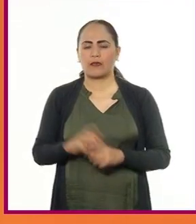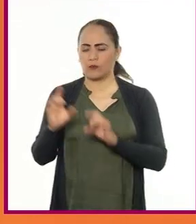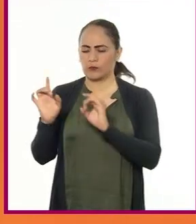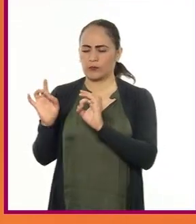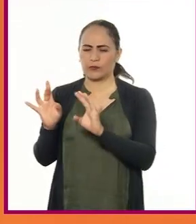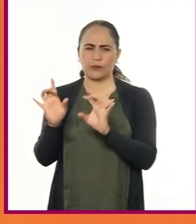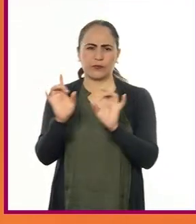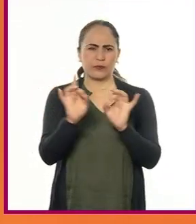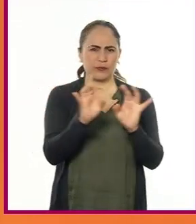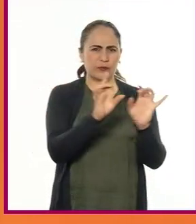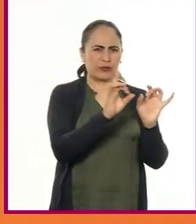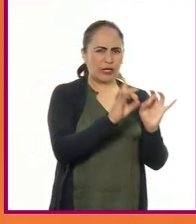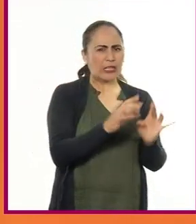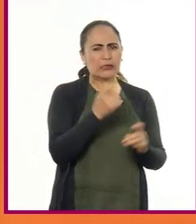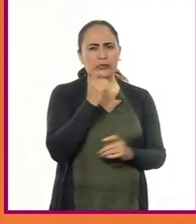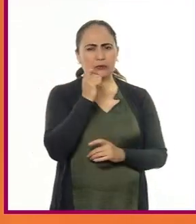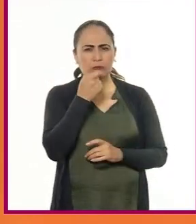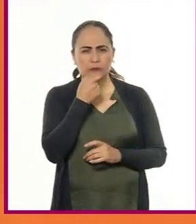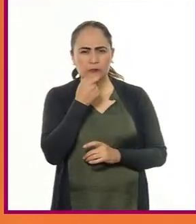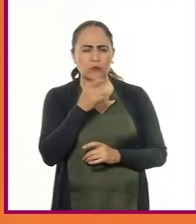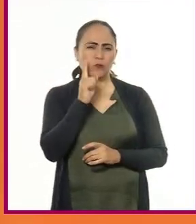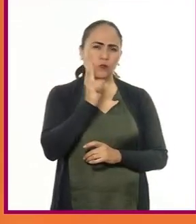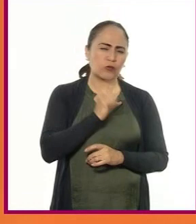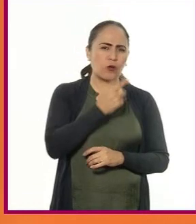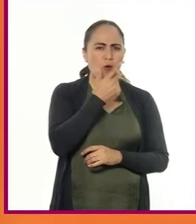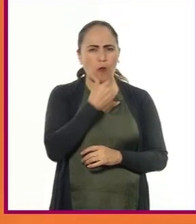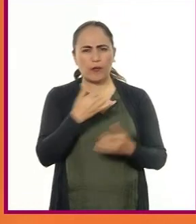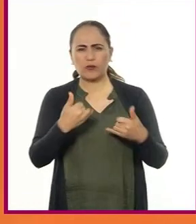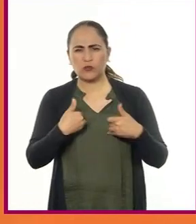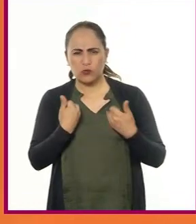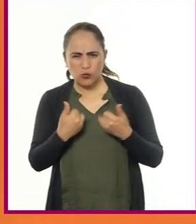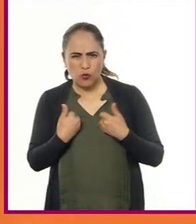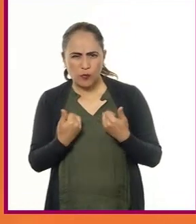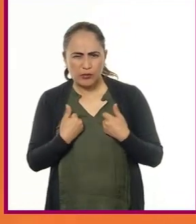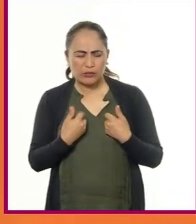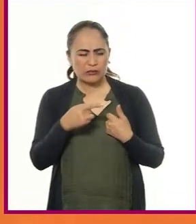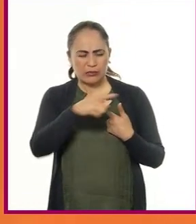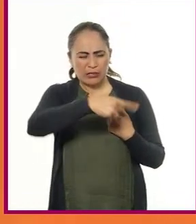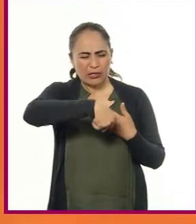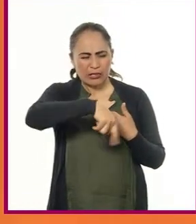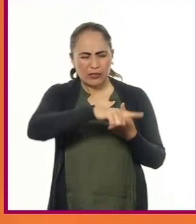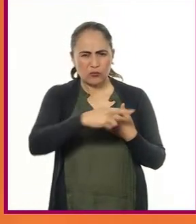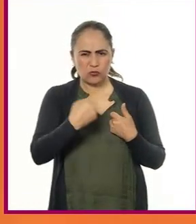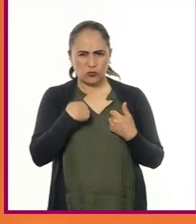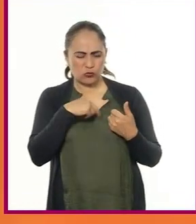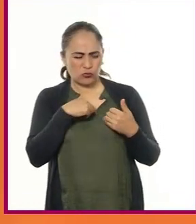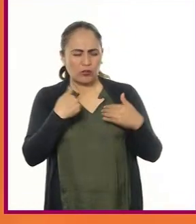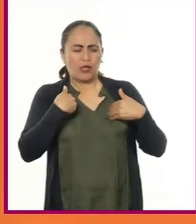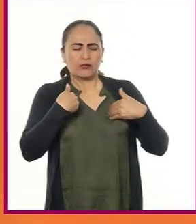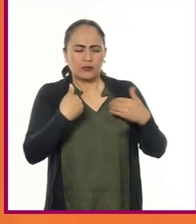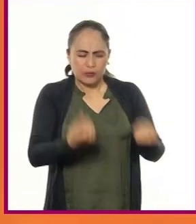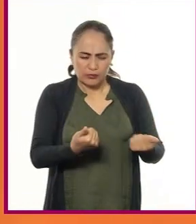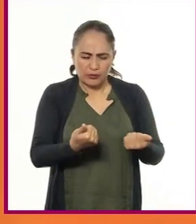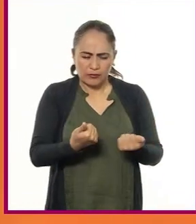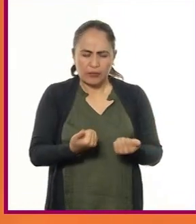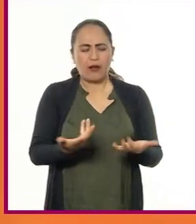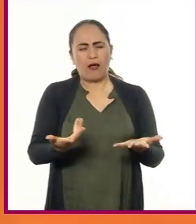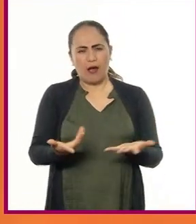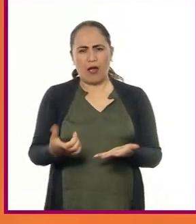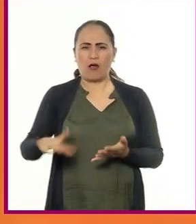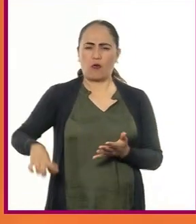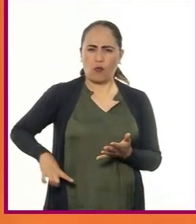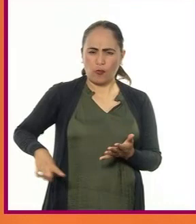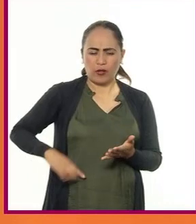en la cual se encuentran niñas, niños y adolescentes contribuye a desarrollar estrategias para incrementar